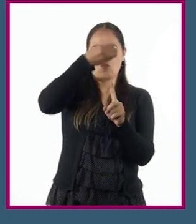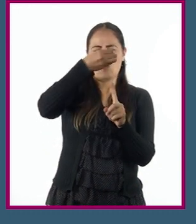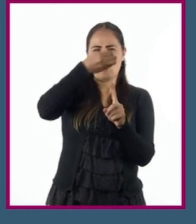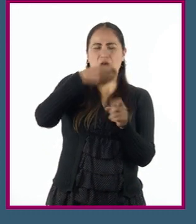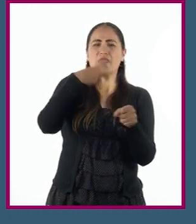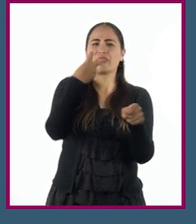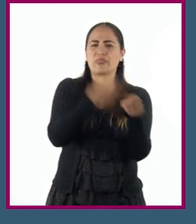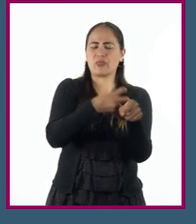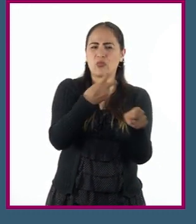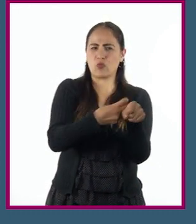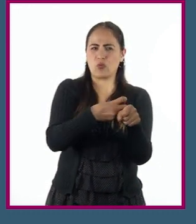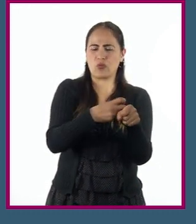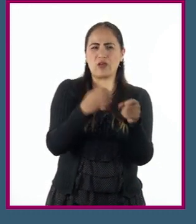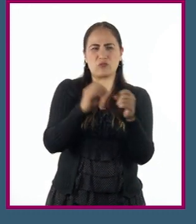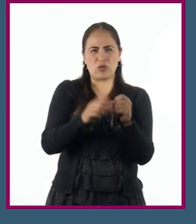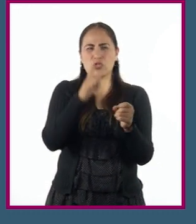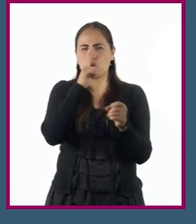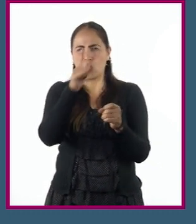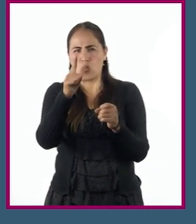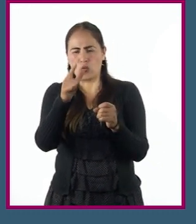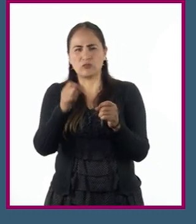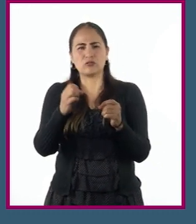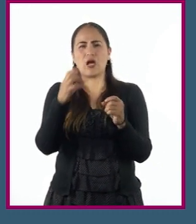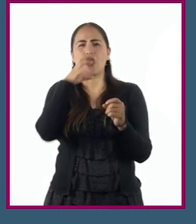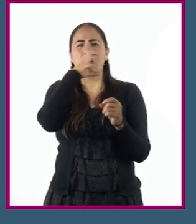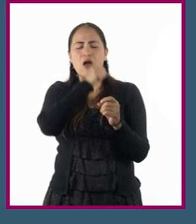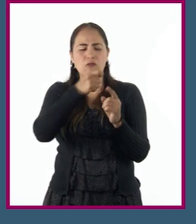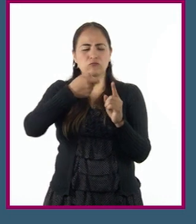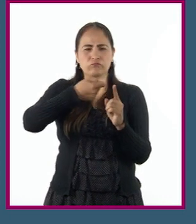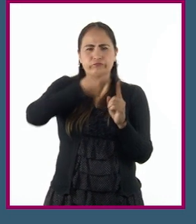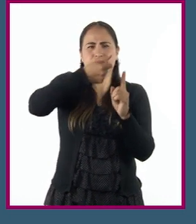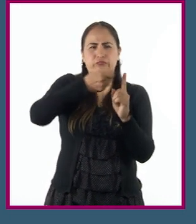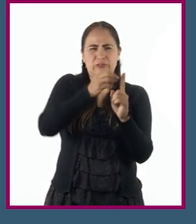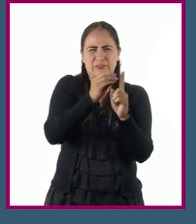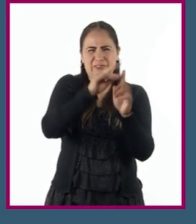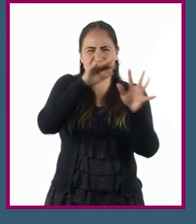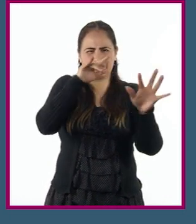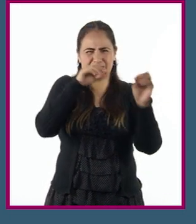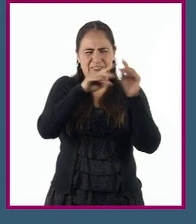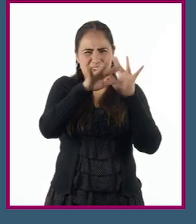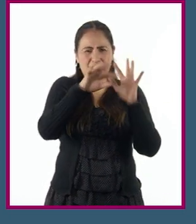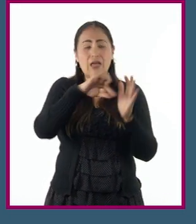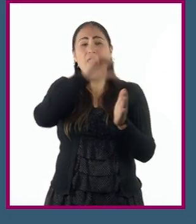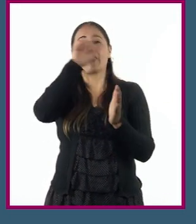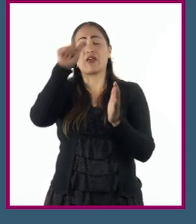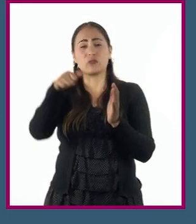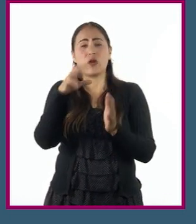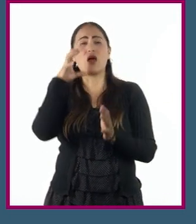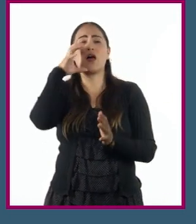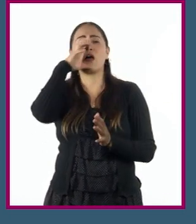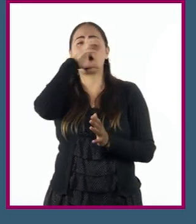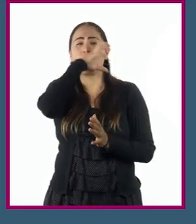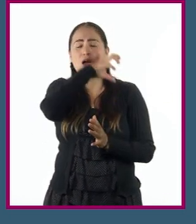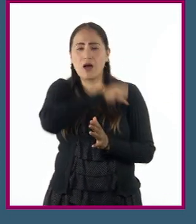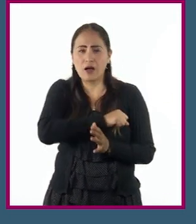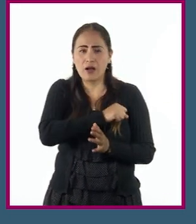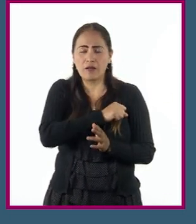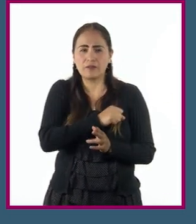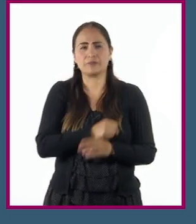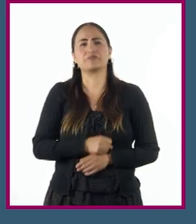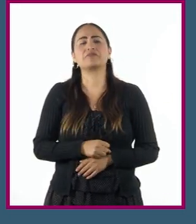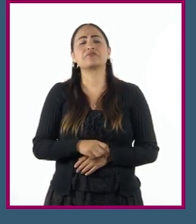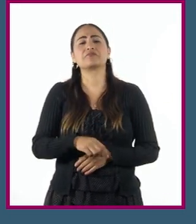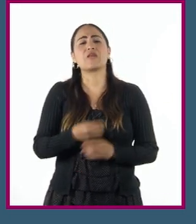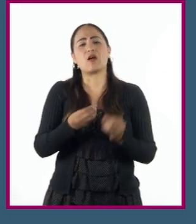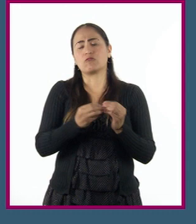endurece, se obtiene la bengala. El metal con polvo, en este caso el aluminio, se calienta hasta que es incandescente. Una vez